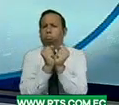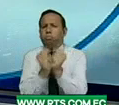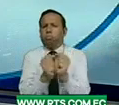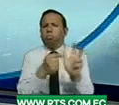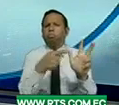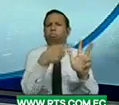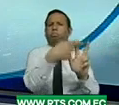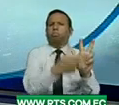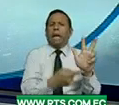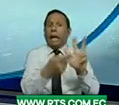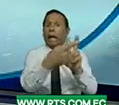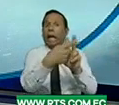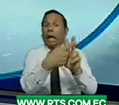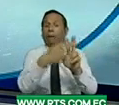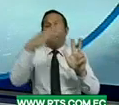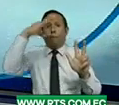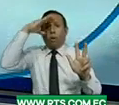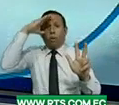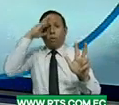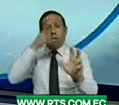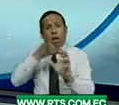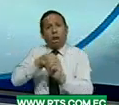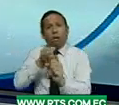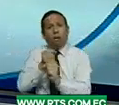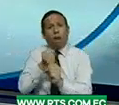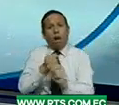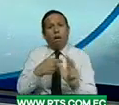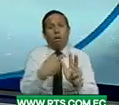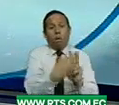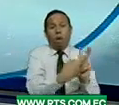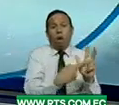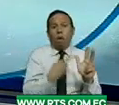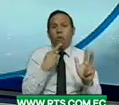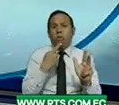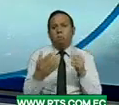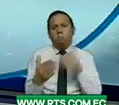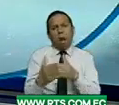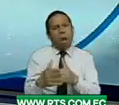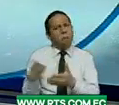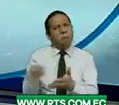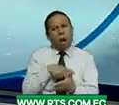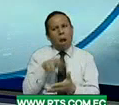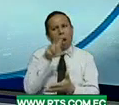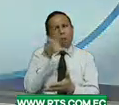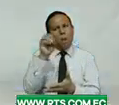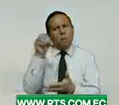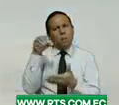activo. Los secuestradores exigían $300,000.